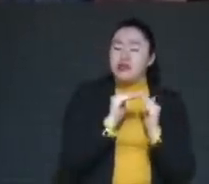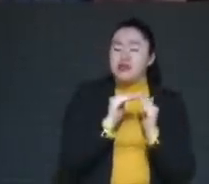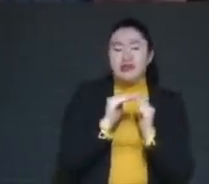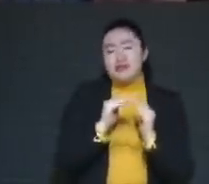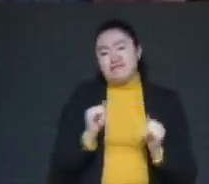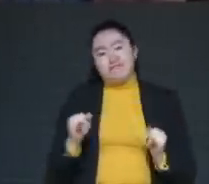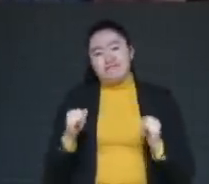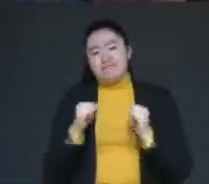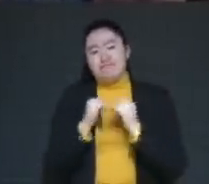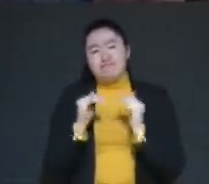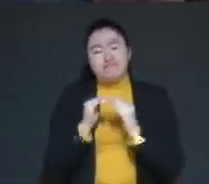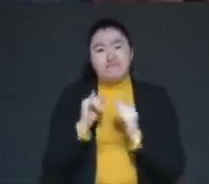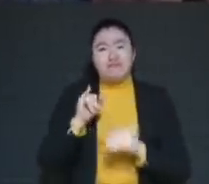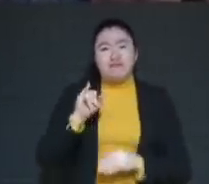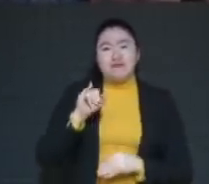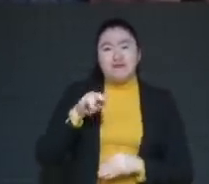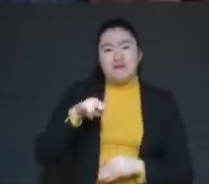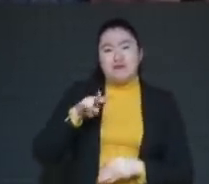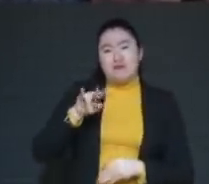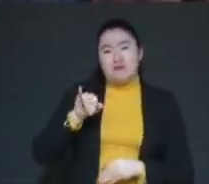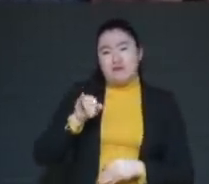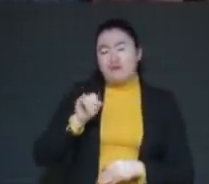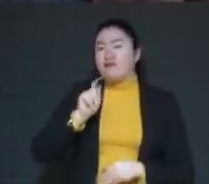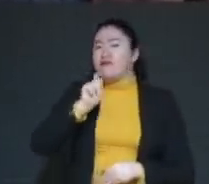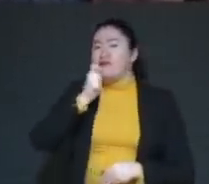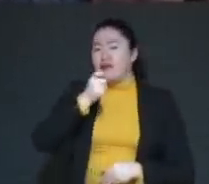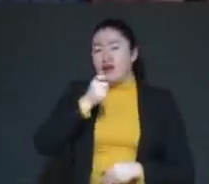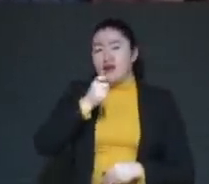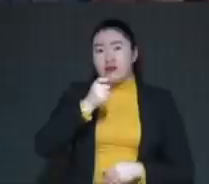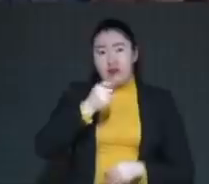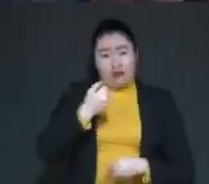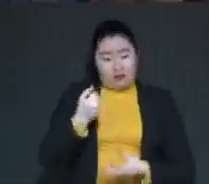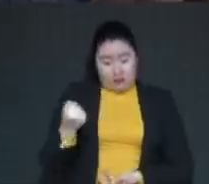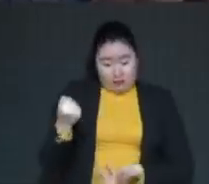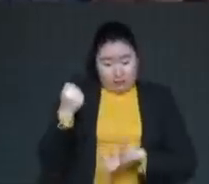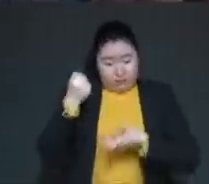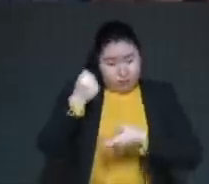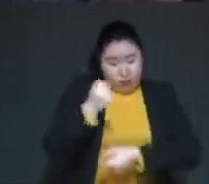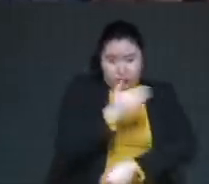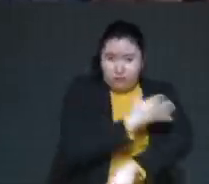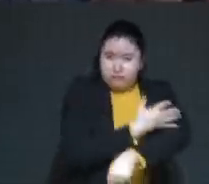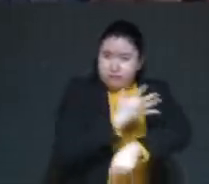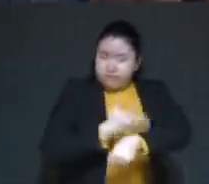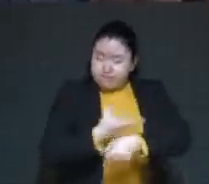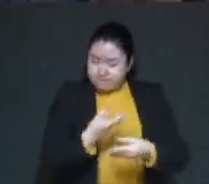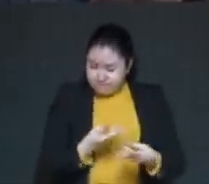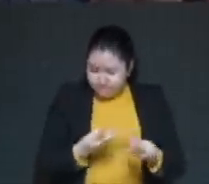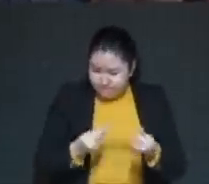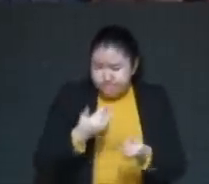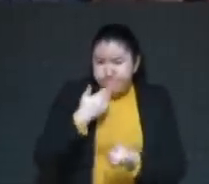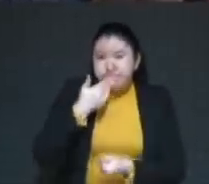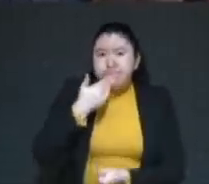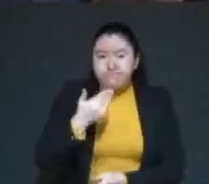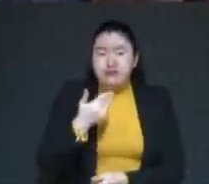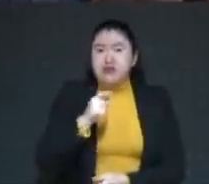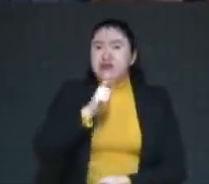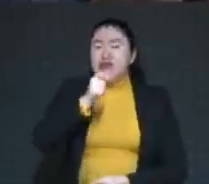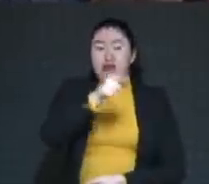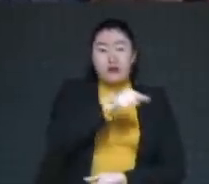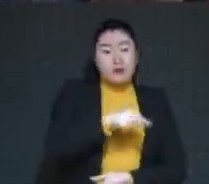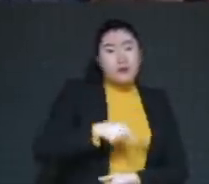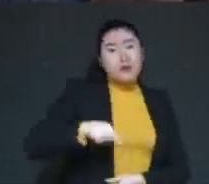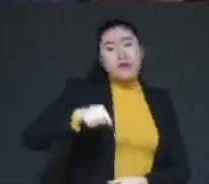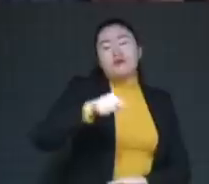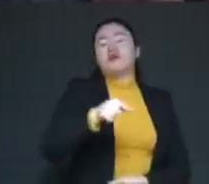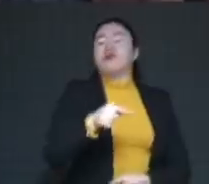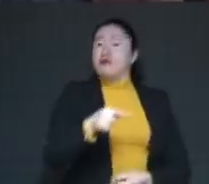solamente administrar los recursos con honestidad, sino la organización que ustedes representan, es decir,